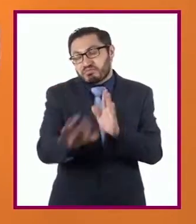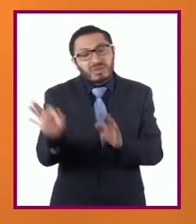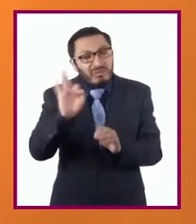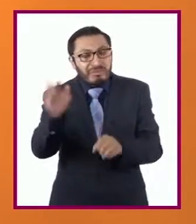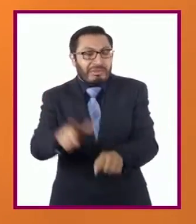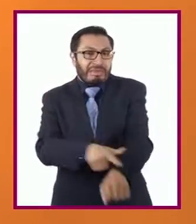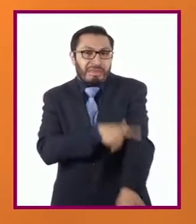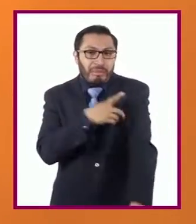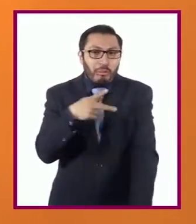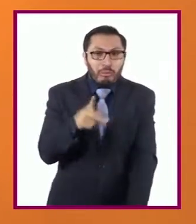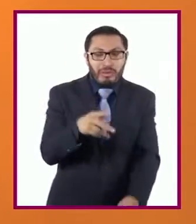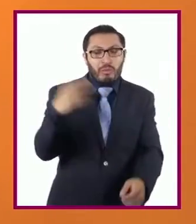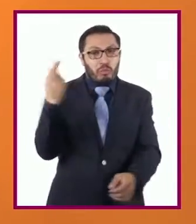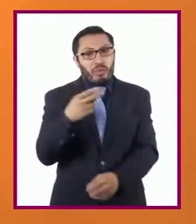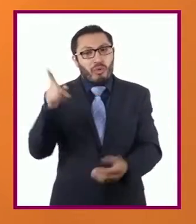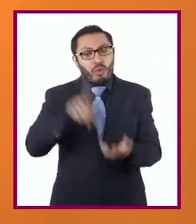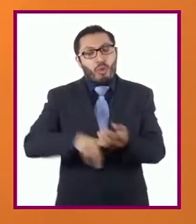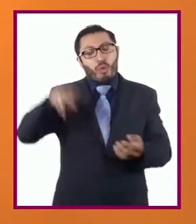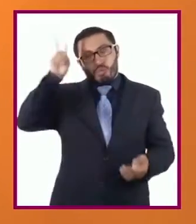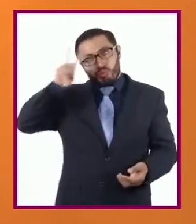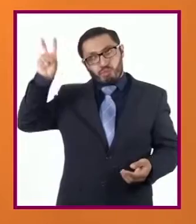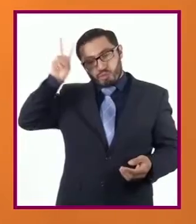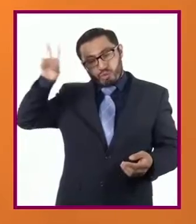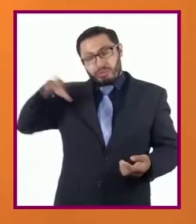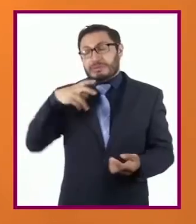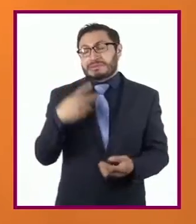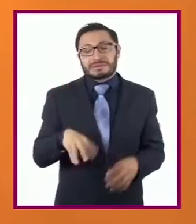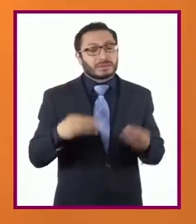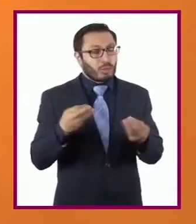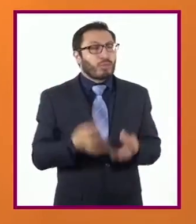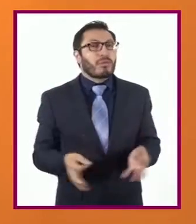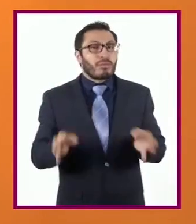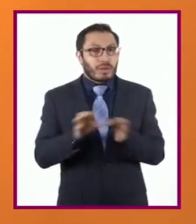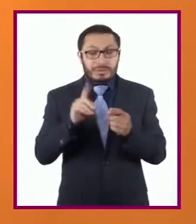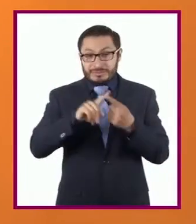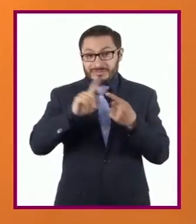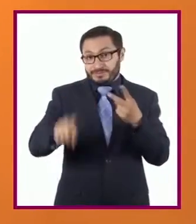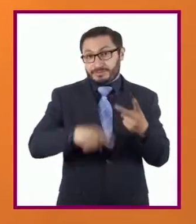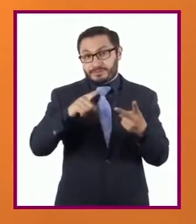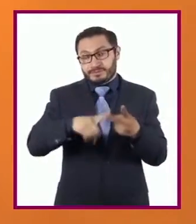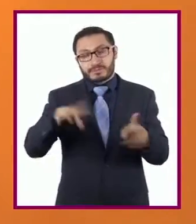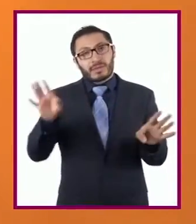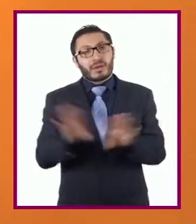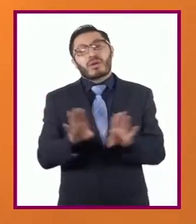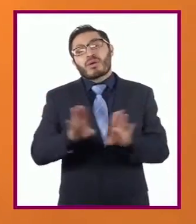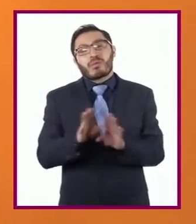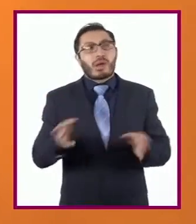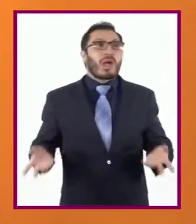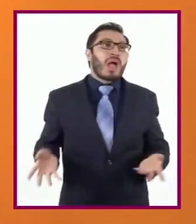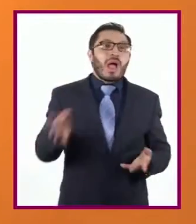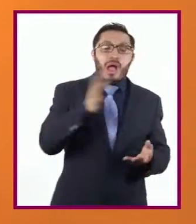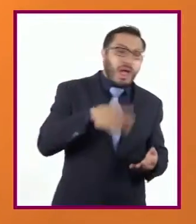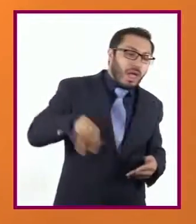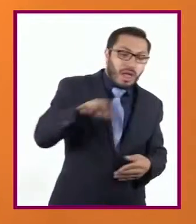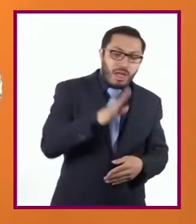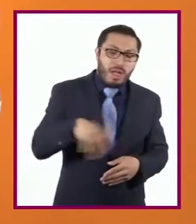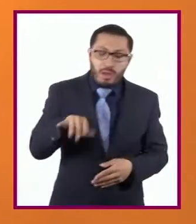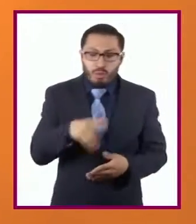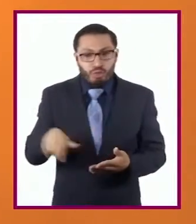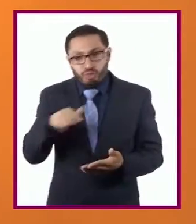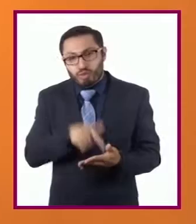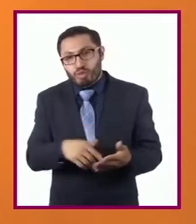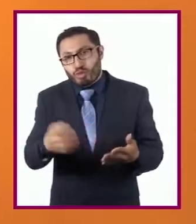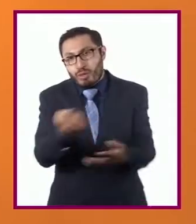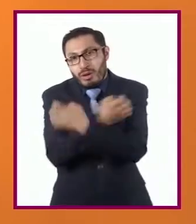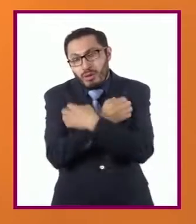necesariamente necesitas soñar, primero. Después es acercarte a los lugares educativos,